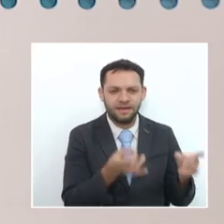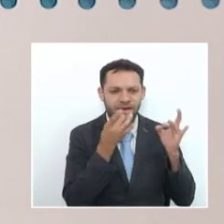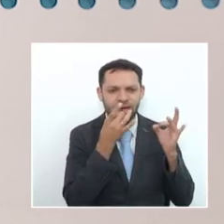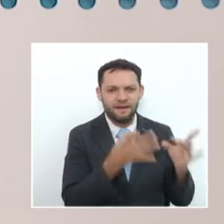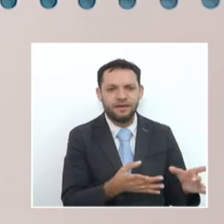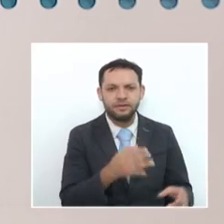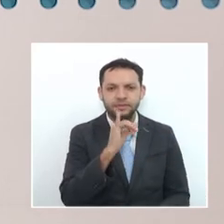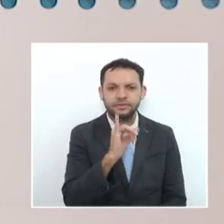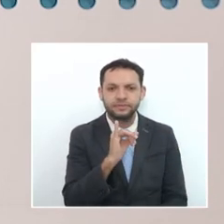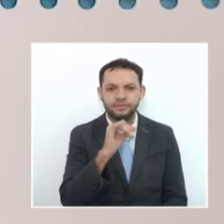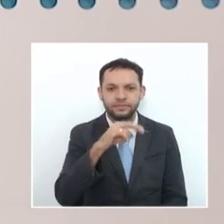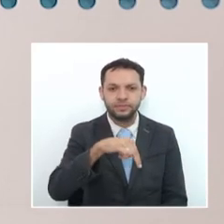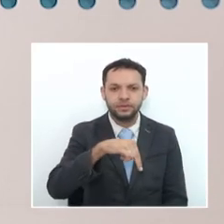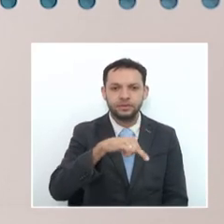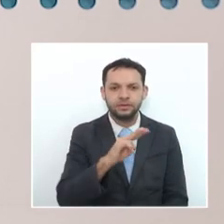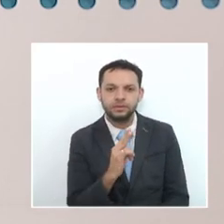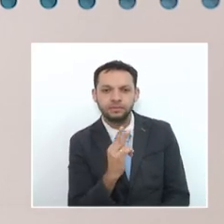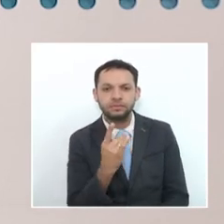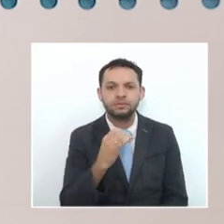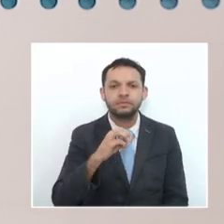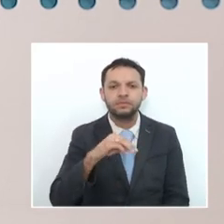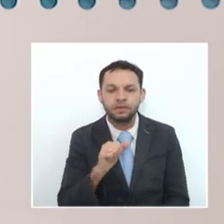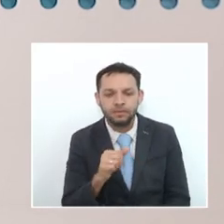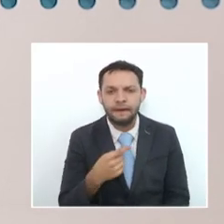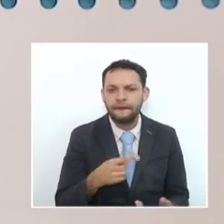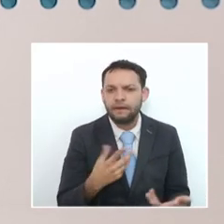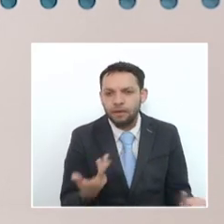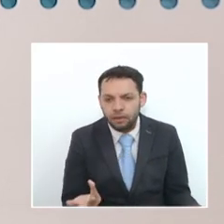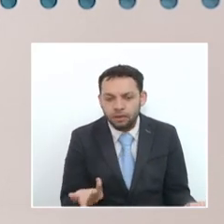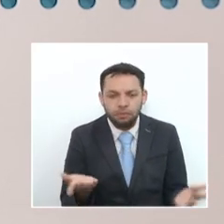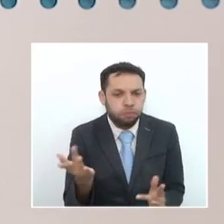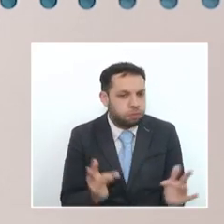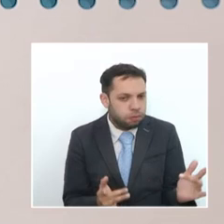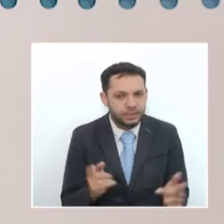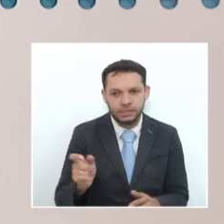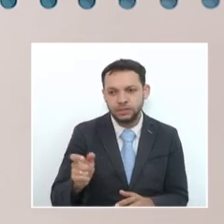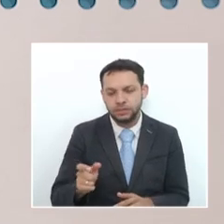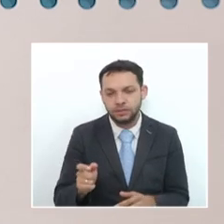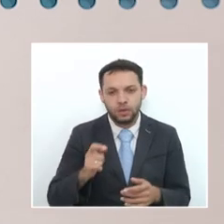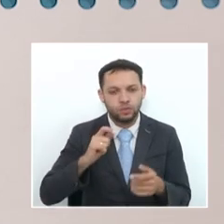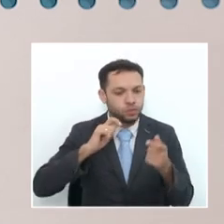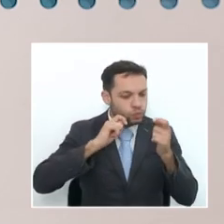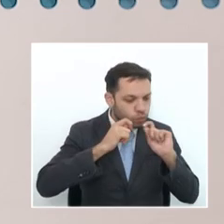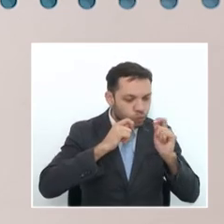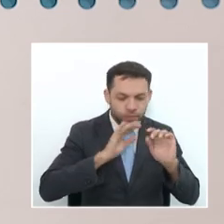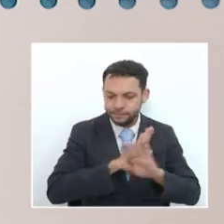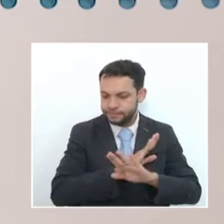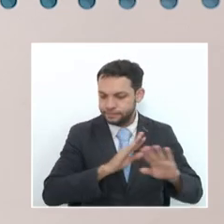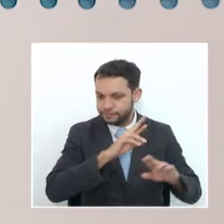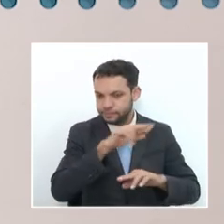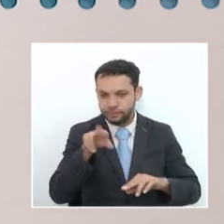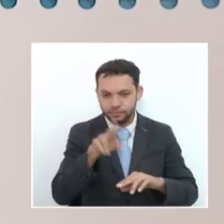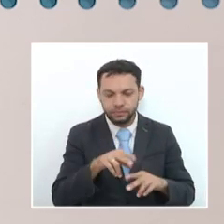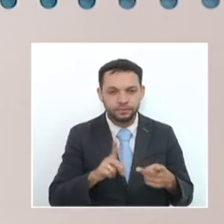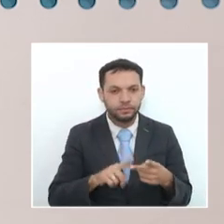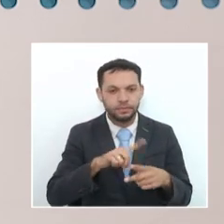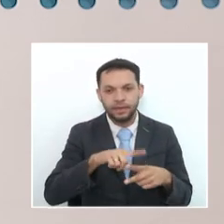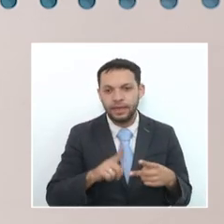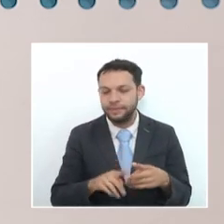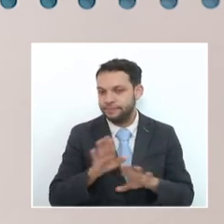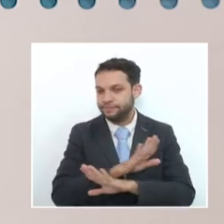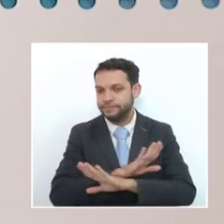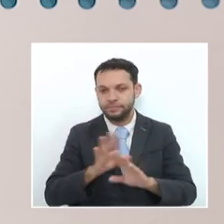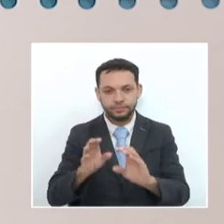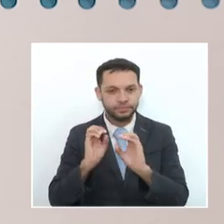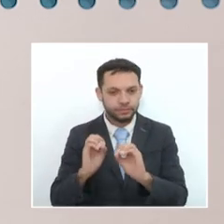que saben que son cancerígenos. Entonces, nada de dulces. Y lo otro, nada de leche. Yo sé